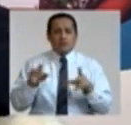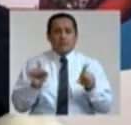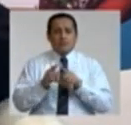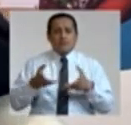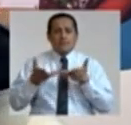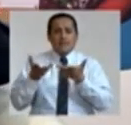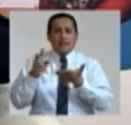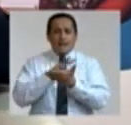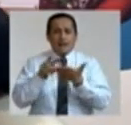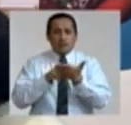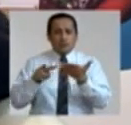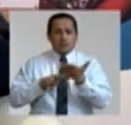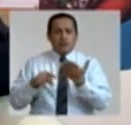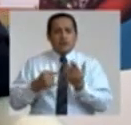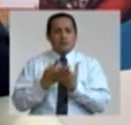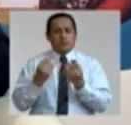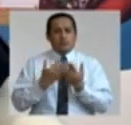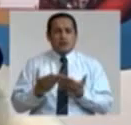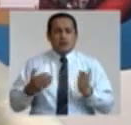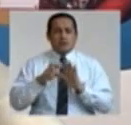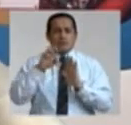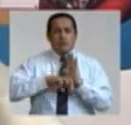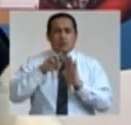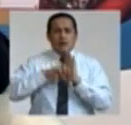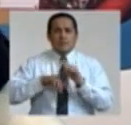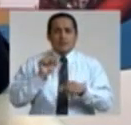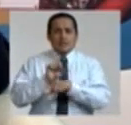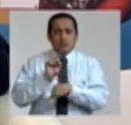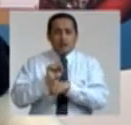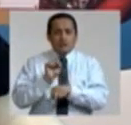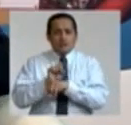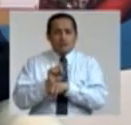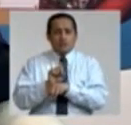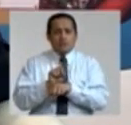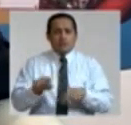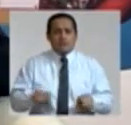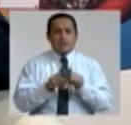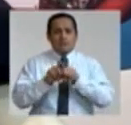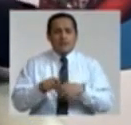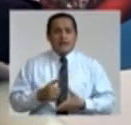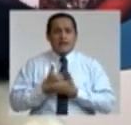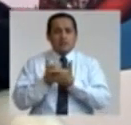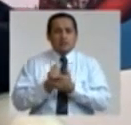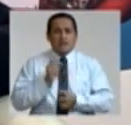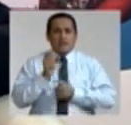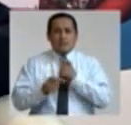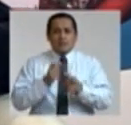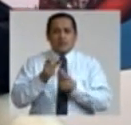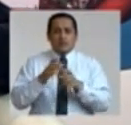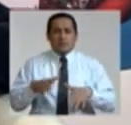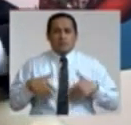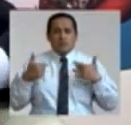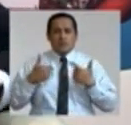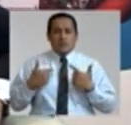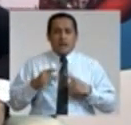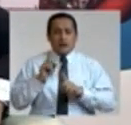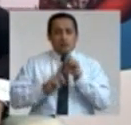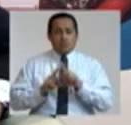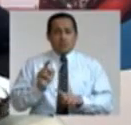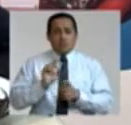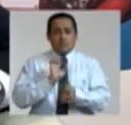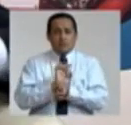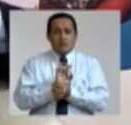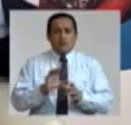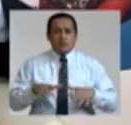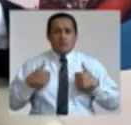libros, fomentar lectura, o sea, pueden ser ese tipo de programas de educación que ayuden a que esta persona privada de